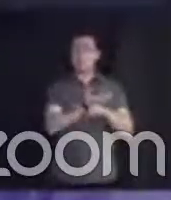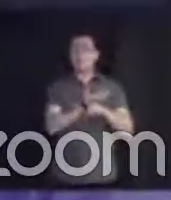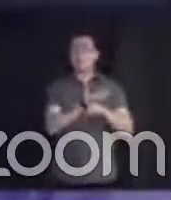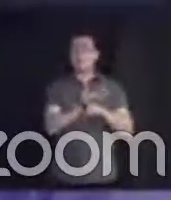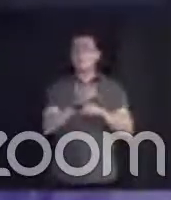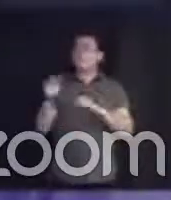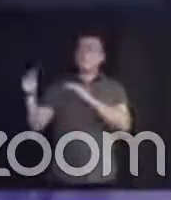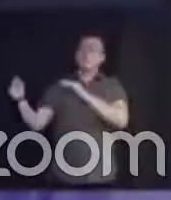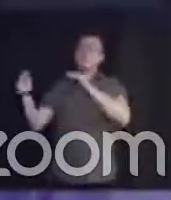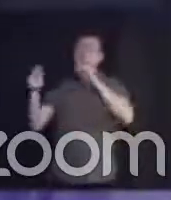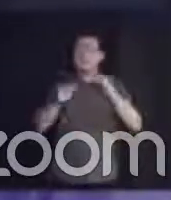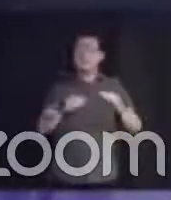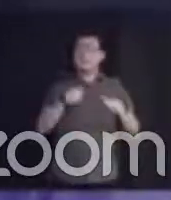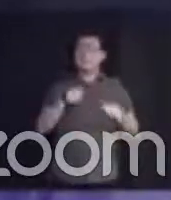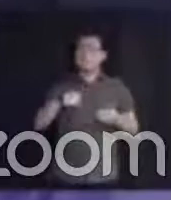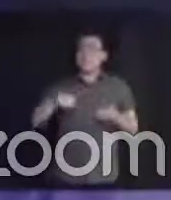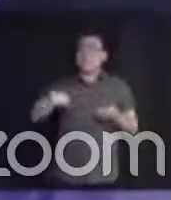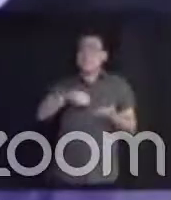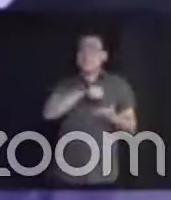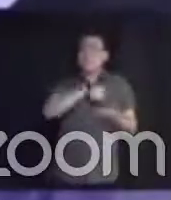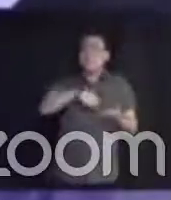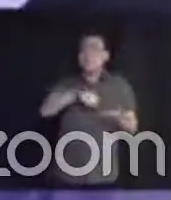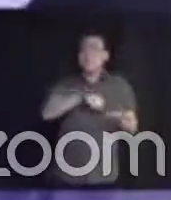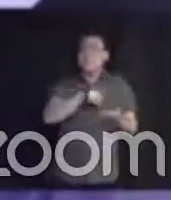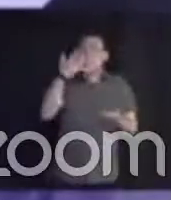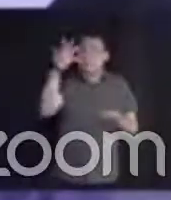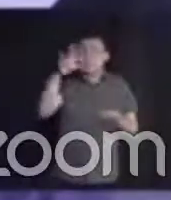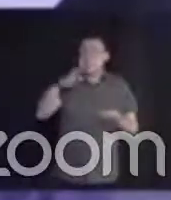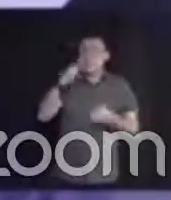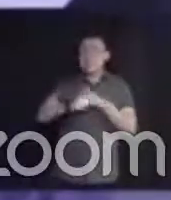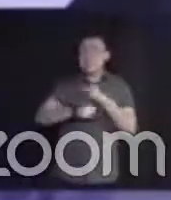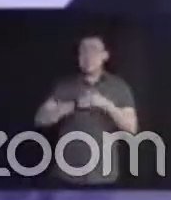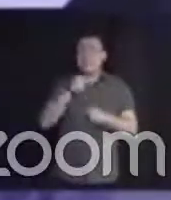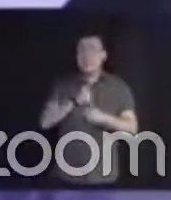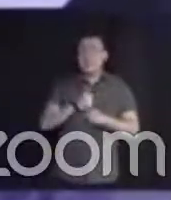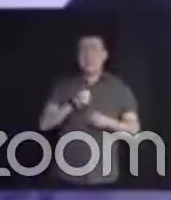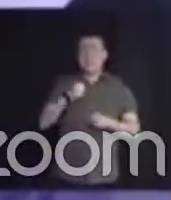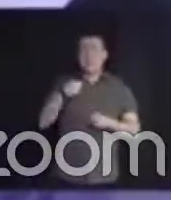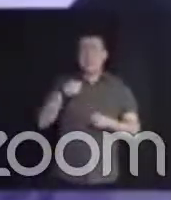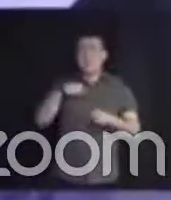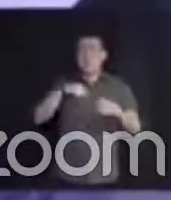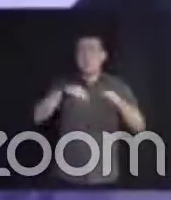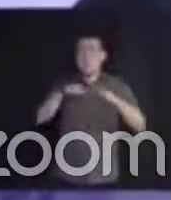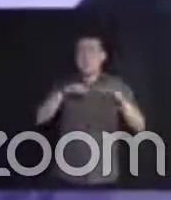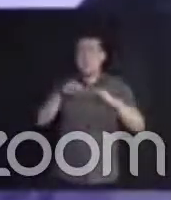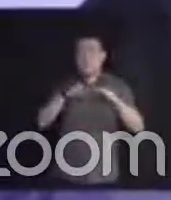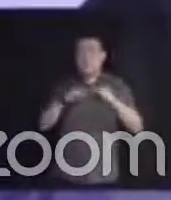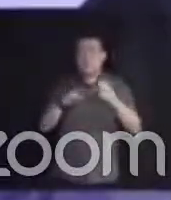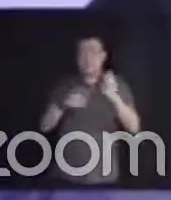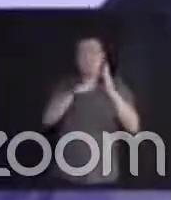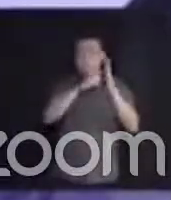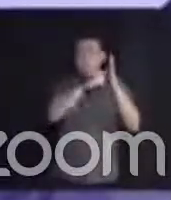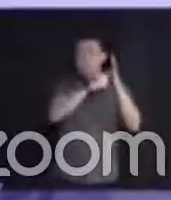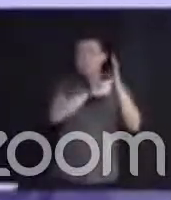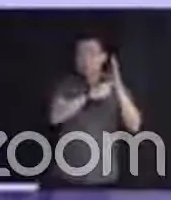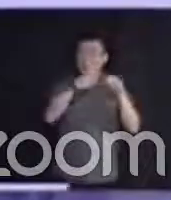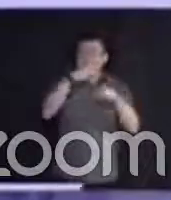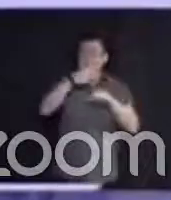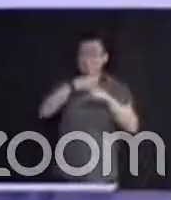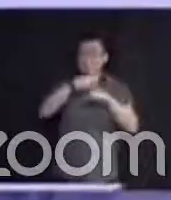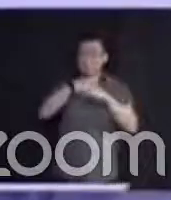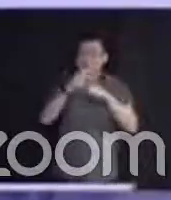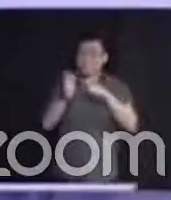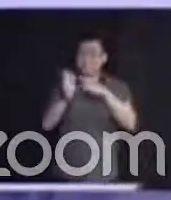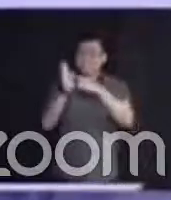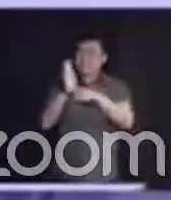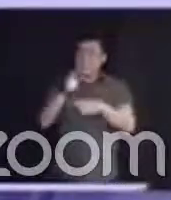llegué planchando camisas por 10 años. Tenía mis manos con callos de donde yo